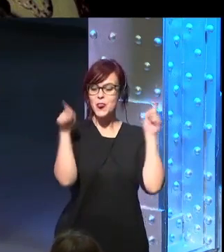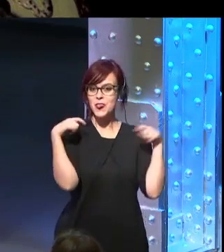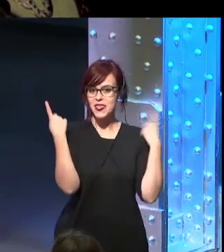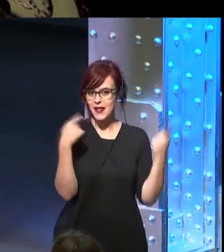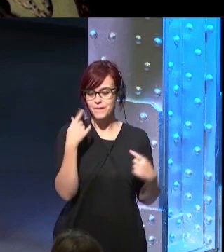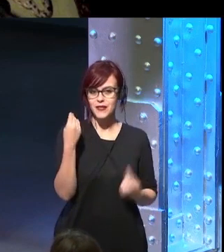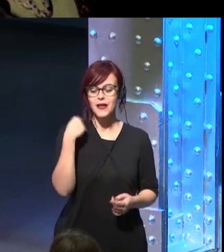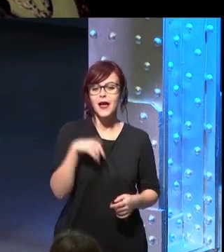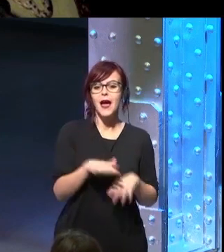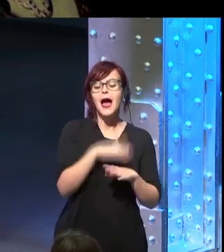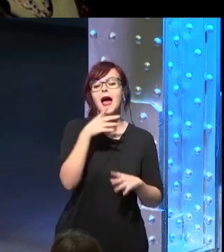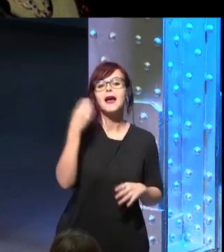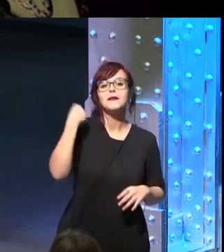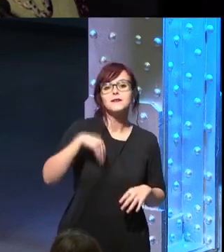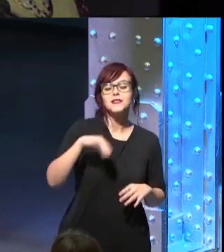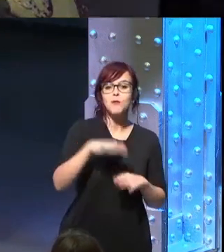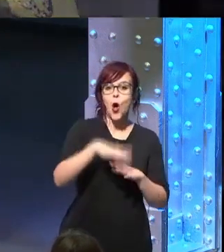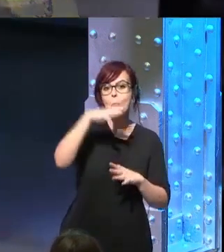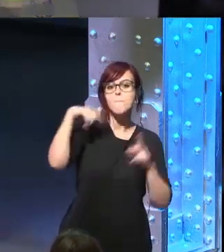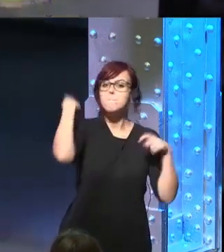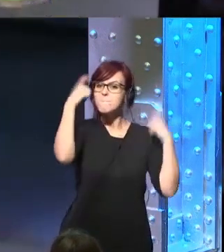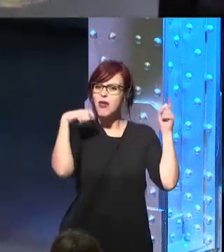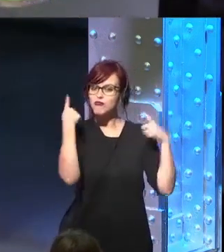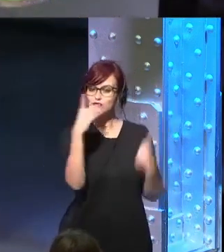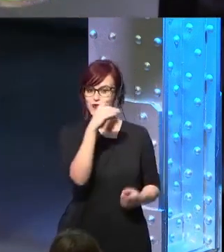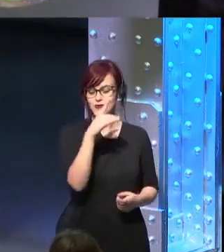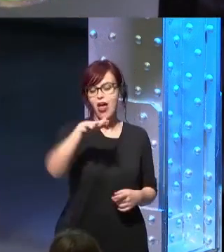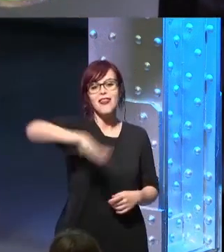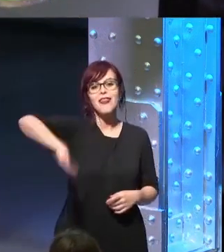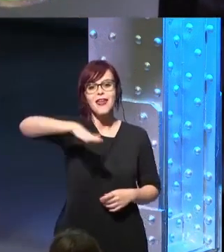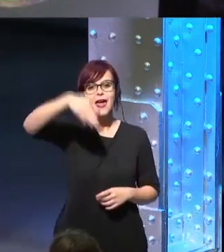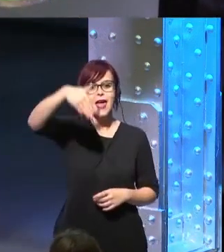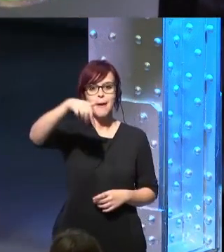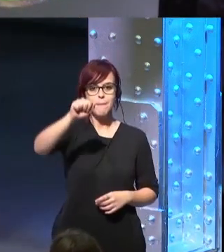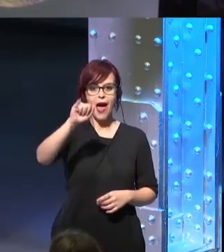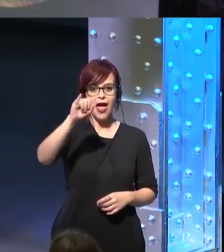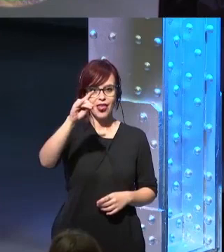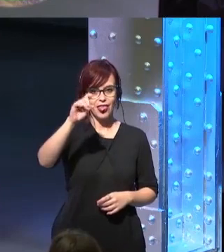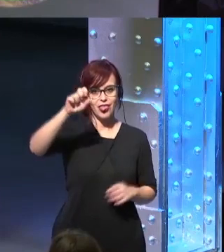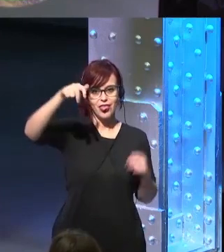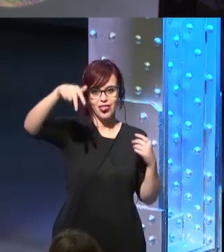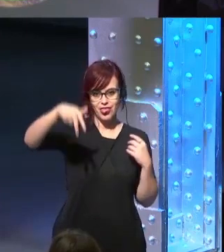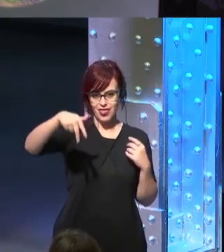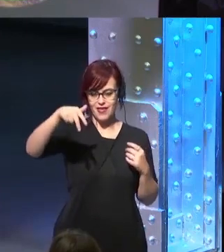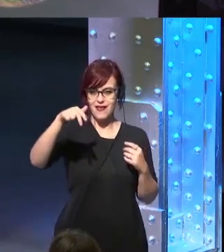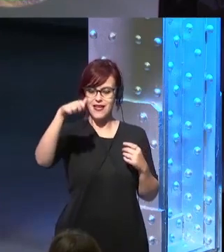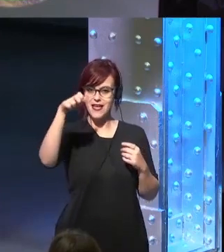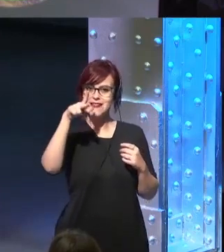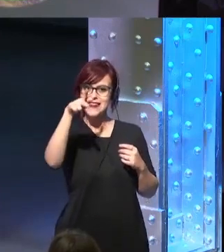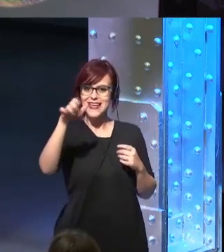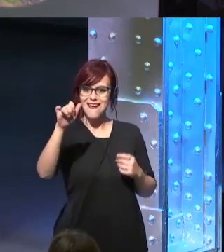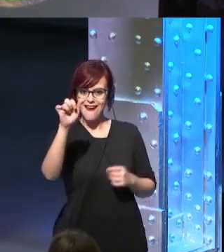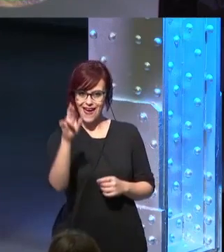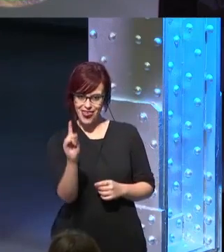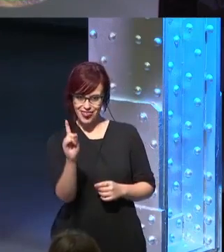si la llaman Medusa de Maidenhead, yo creo que es una comparación, yo creo, demasiado